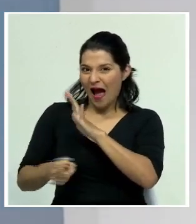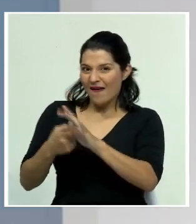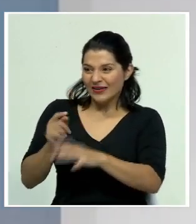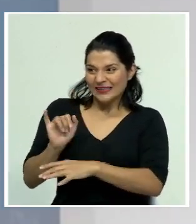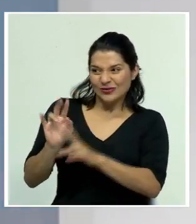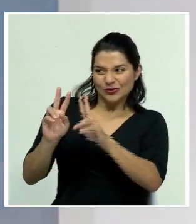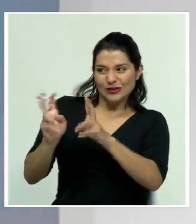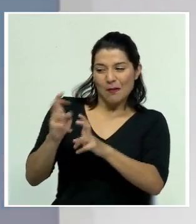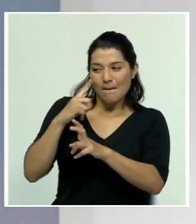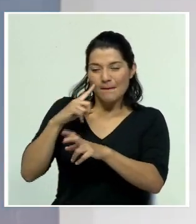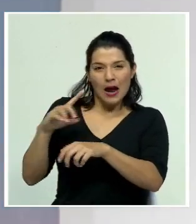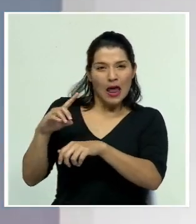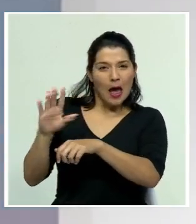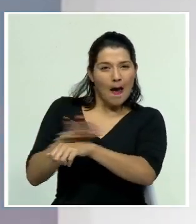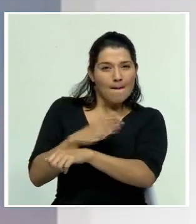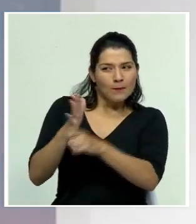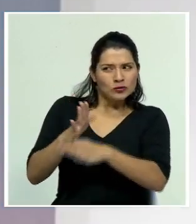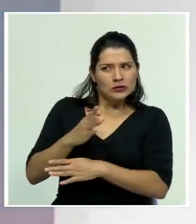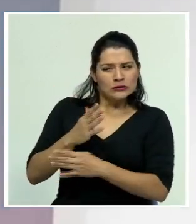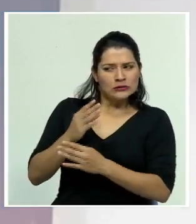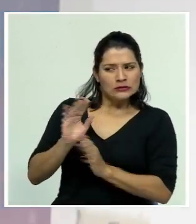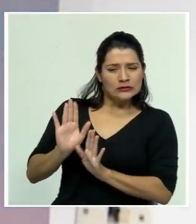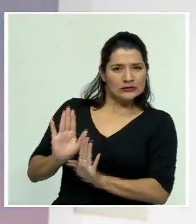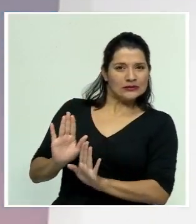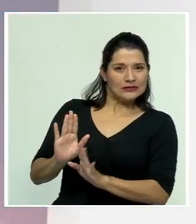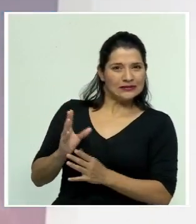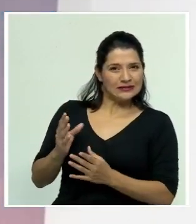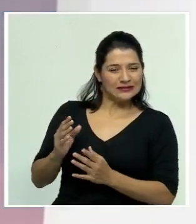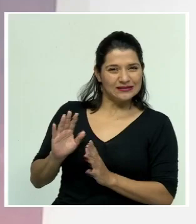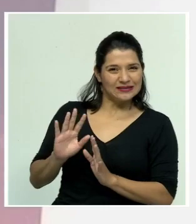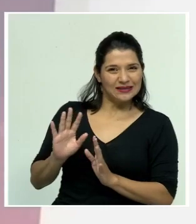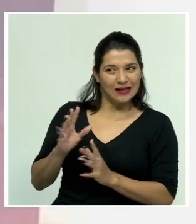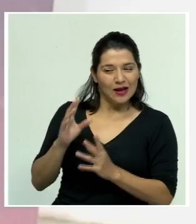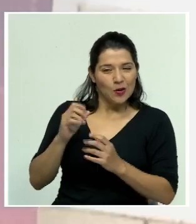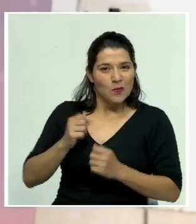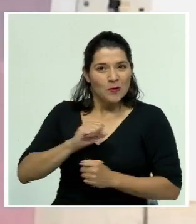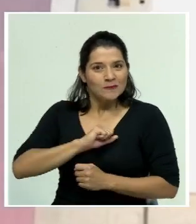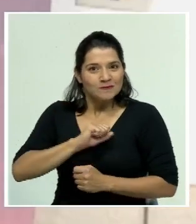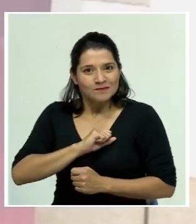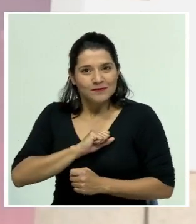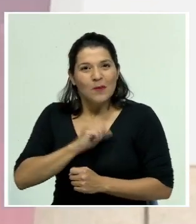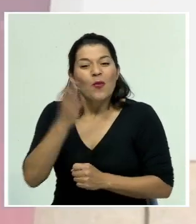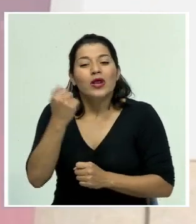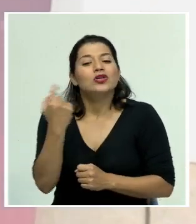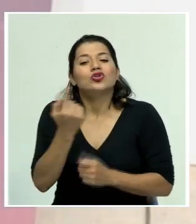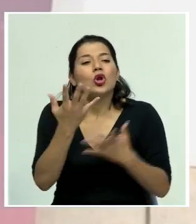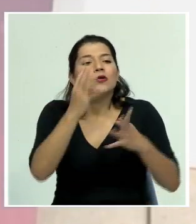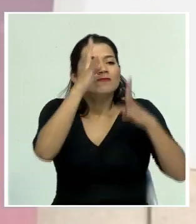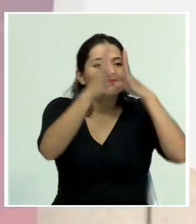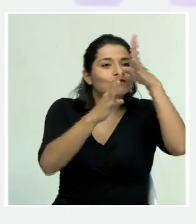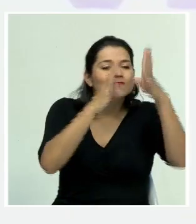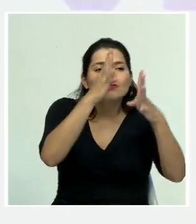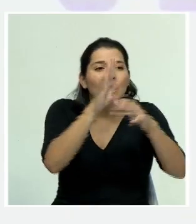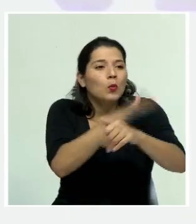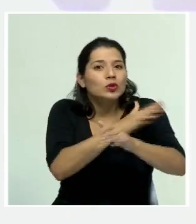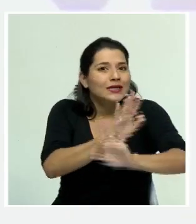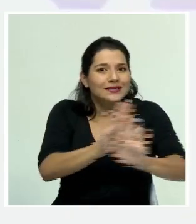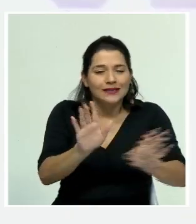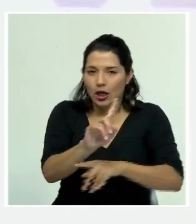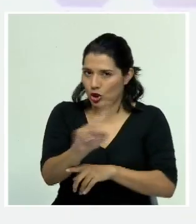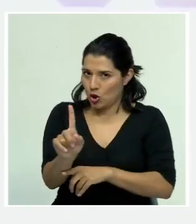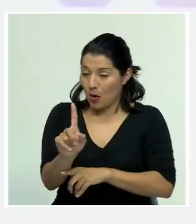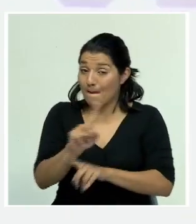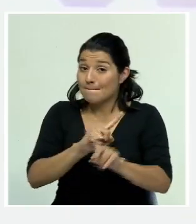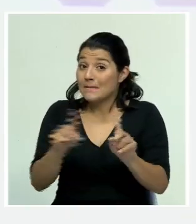porque queremos solo crear y estar en la parte de artística, ¿verdad? Pero sí queremos que nuestros